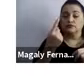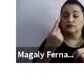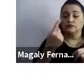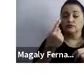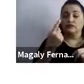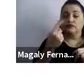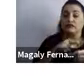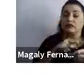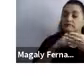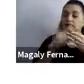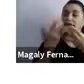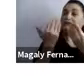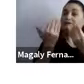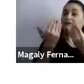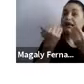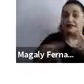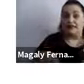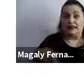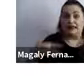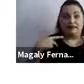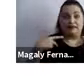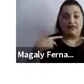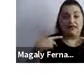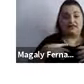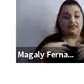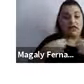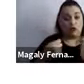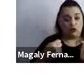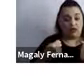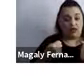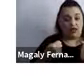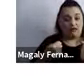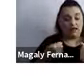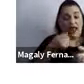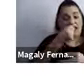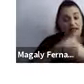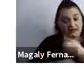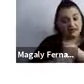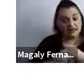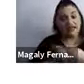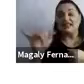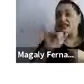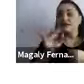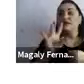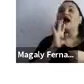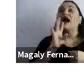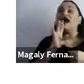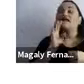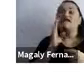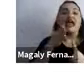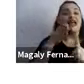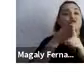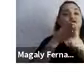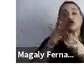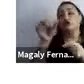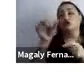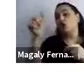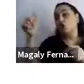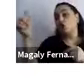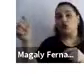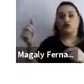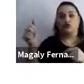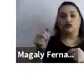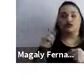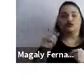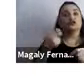cuenta la esperanza de vida saludable al nacer, sino también habla de nuestro efecto sobre los demás a través de dos